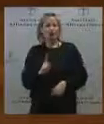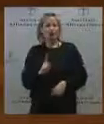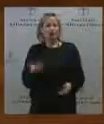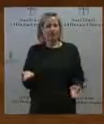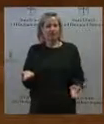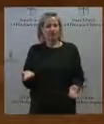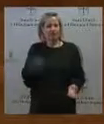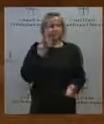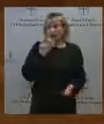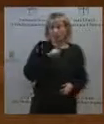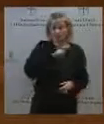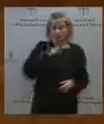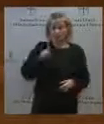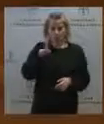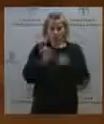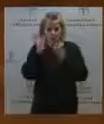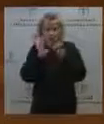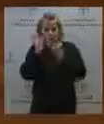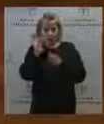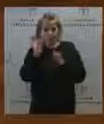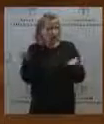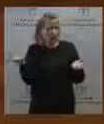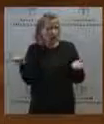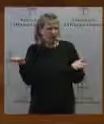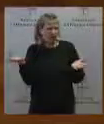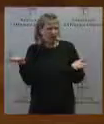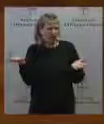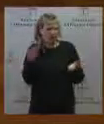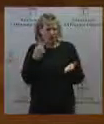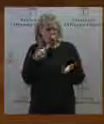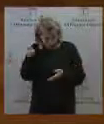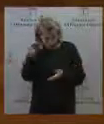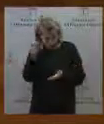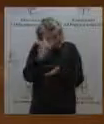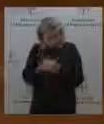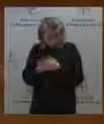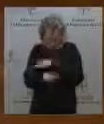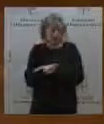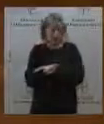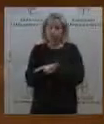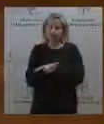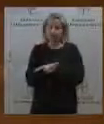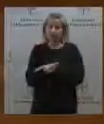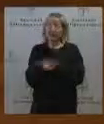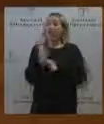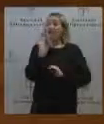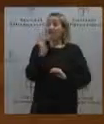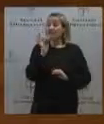la TPA. No nos creemos su apuesta por la natalidad. Es cierto, la partida de salud es la más alta del